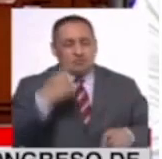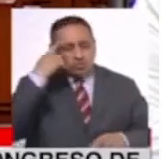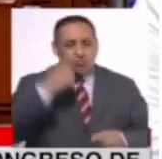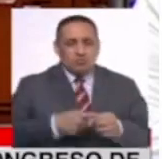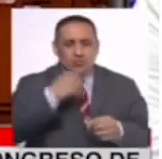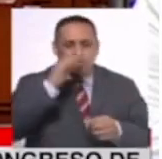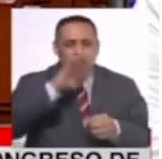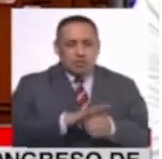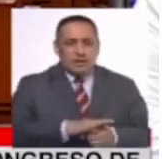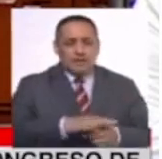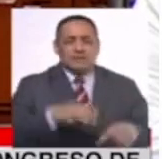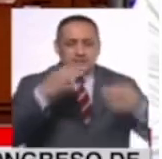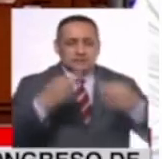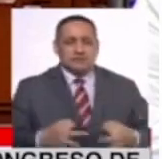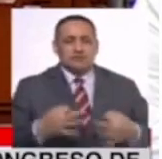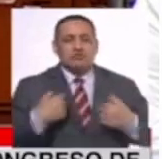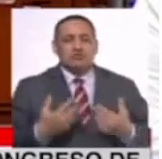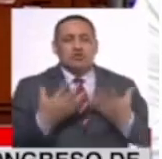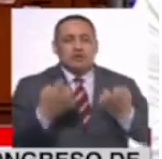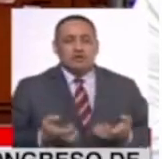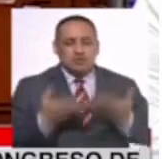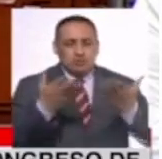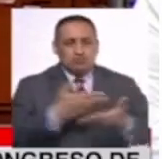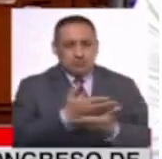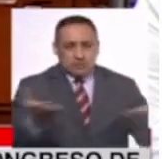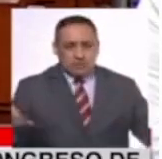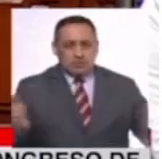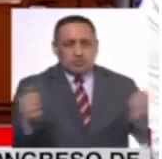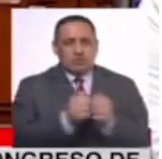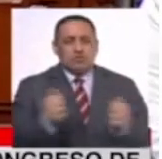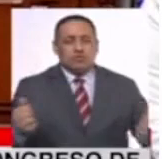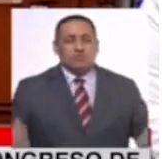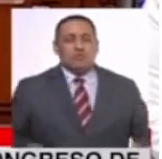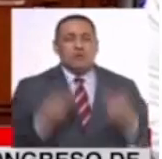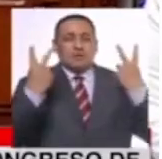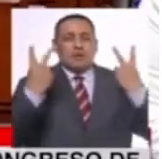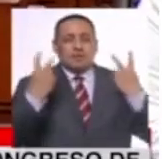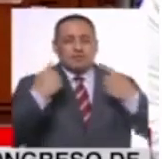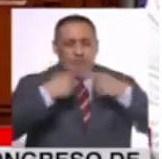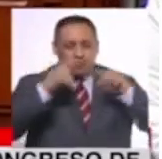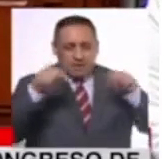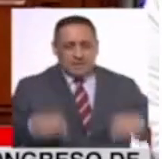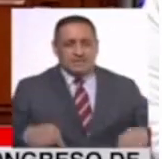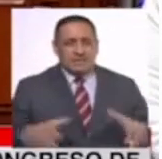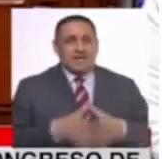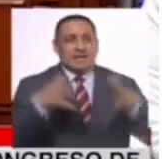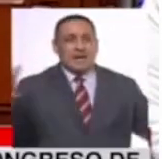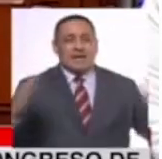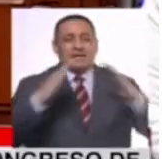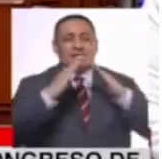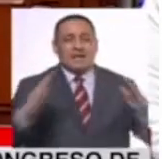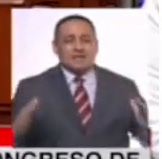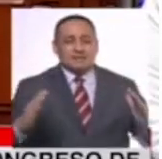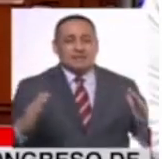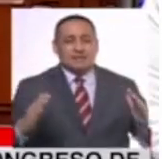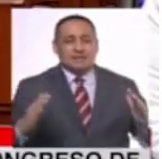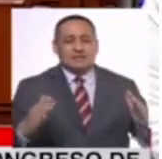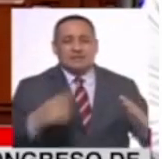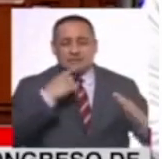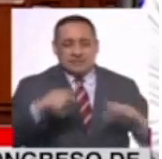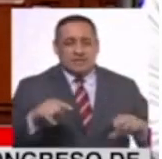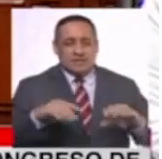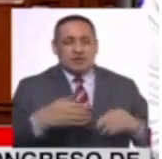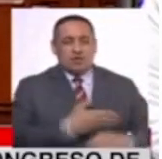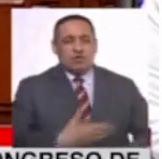cree. Señores congresistas, quiero que me acompañen a dar un viva por esta gran casa